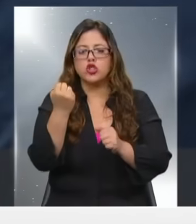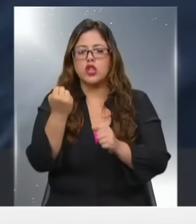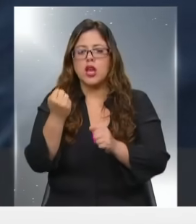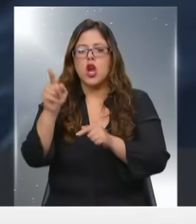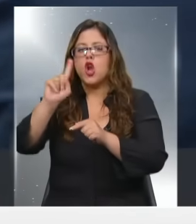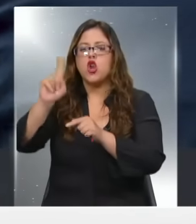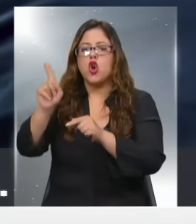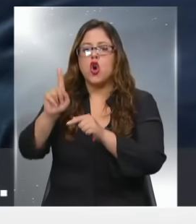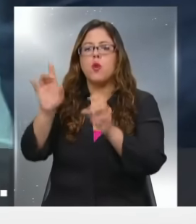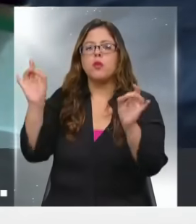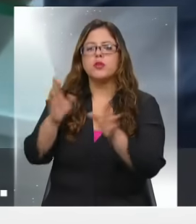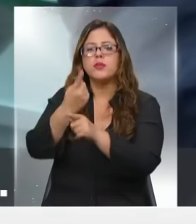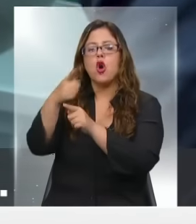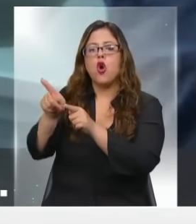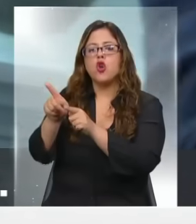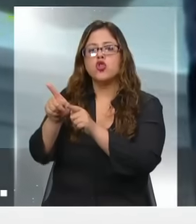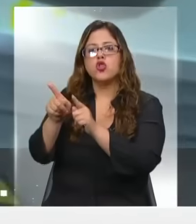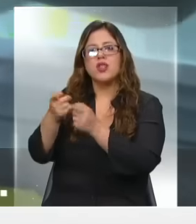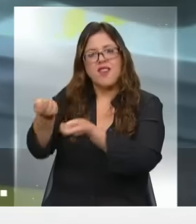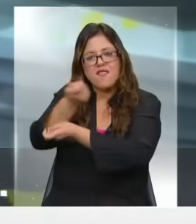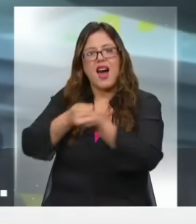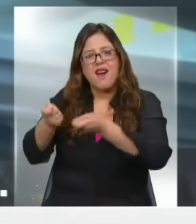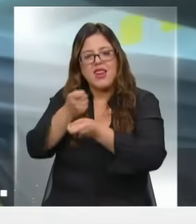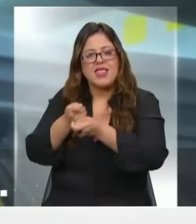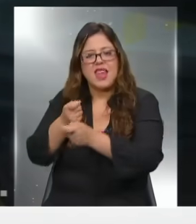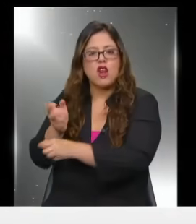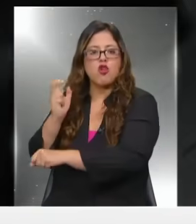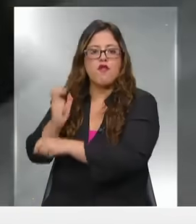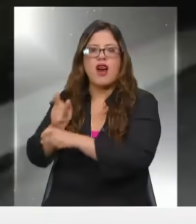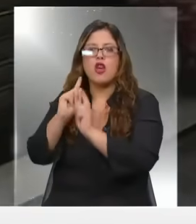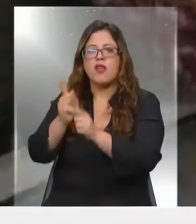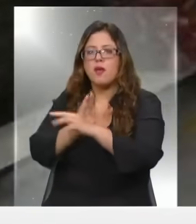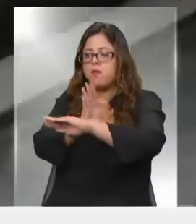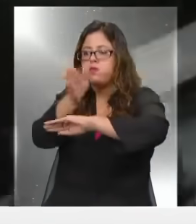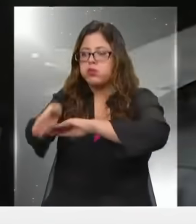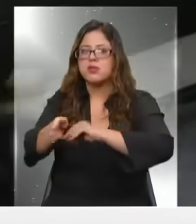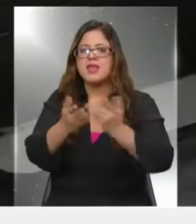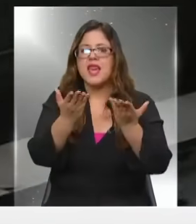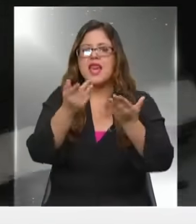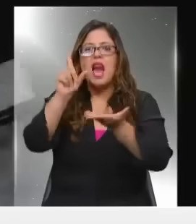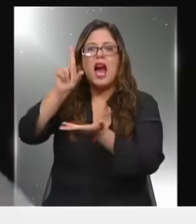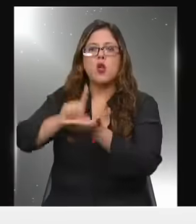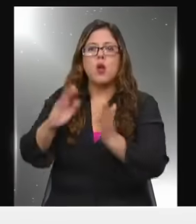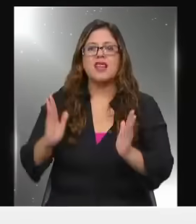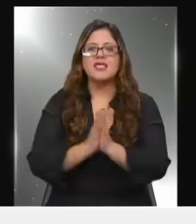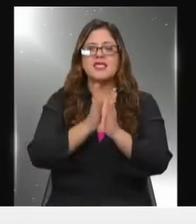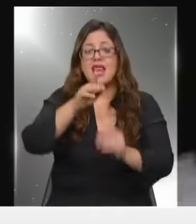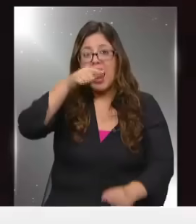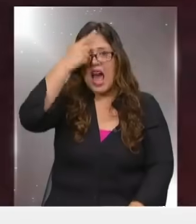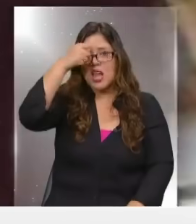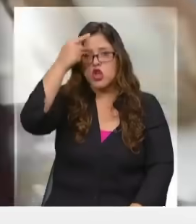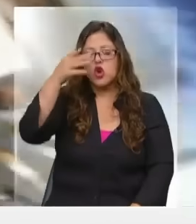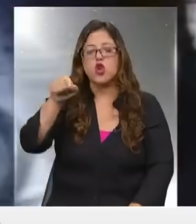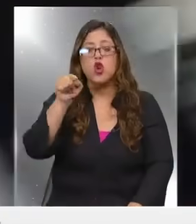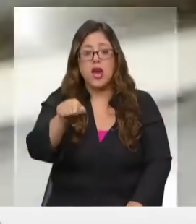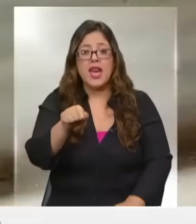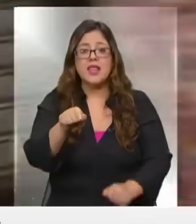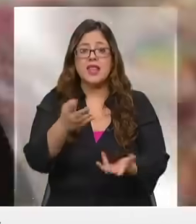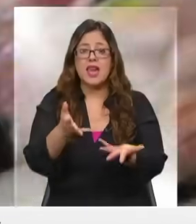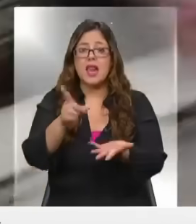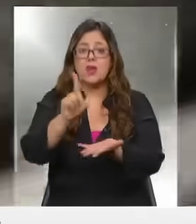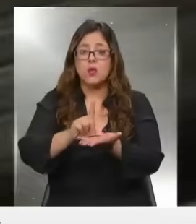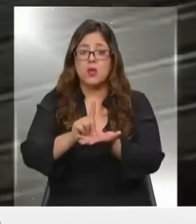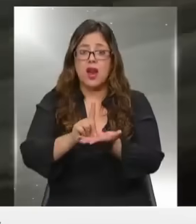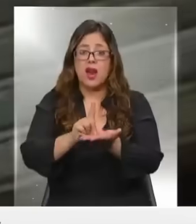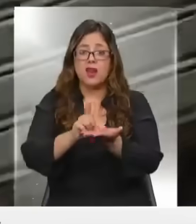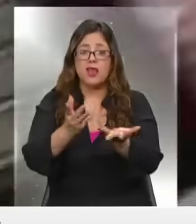tiene, te van a vender movido y tienes que ir para allá, para la galería de San Antonio. Esta tienda en la Galería de las Joyas en Santiago,